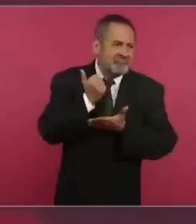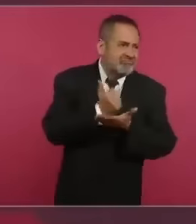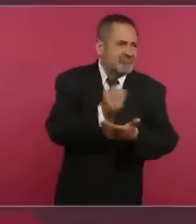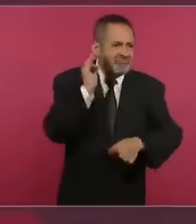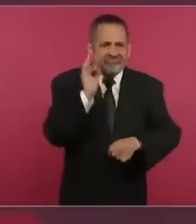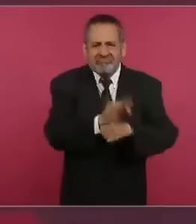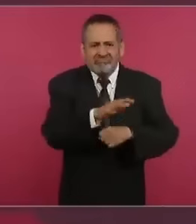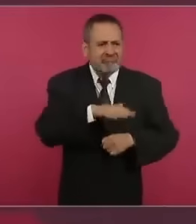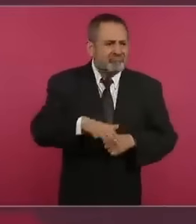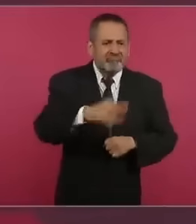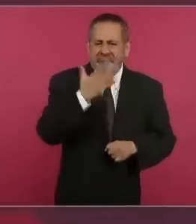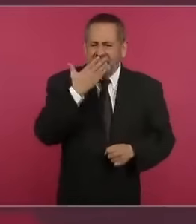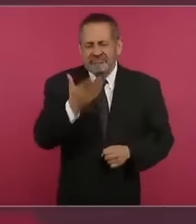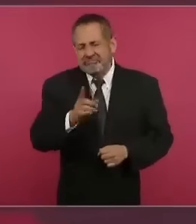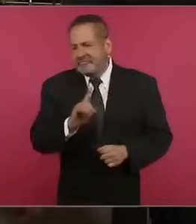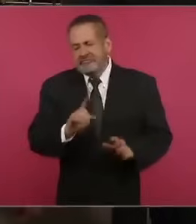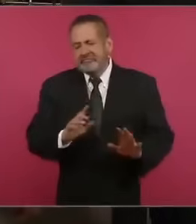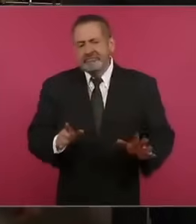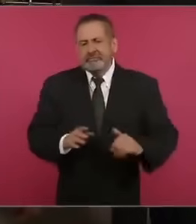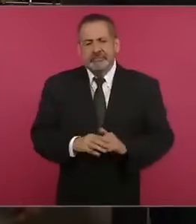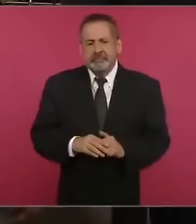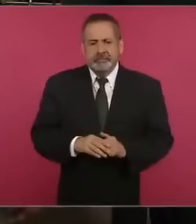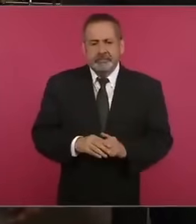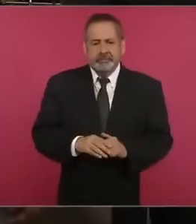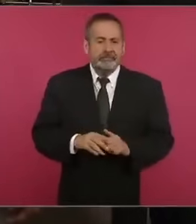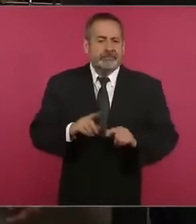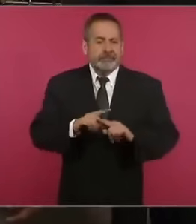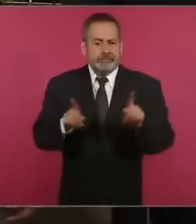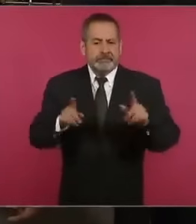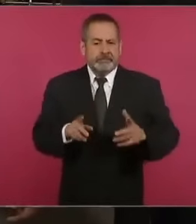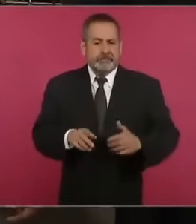a la gente. En el caso de